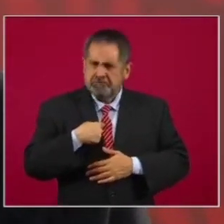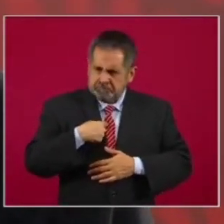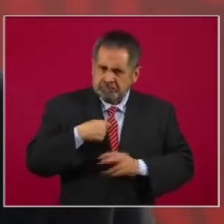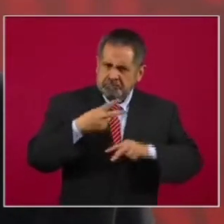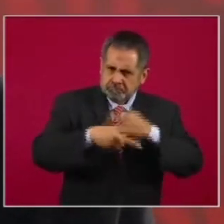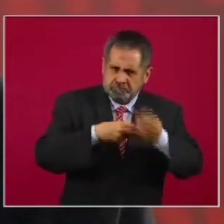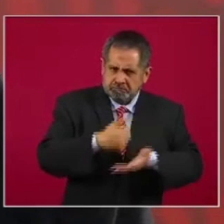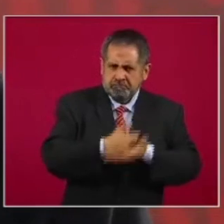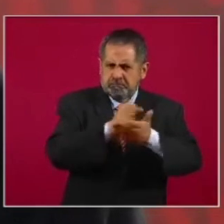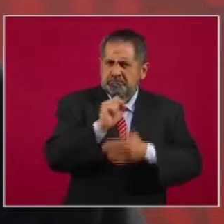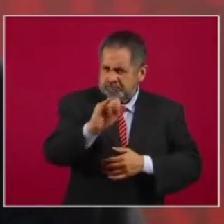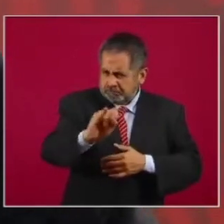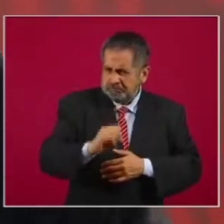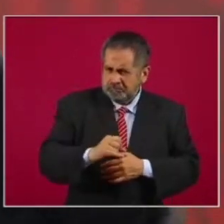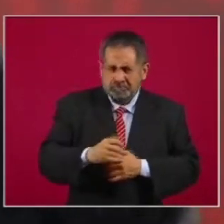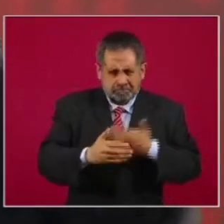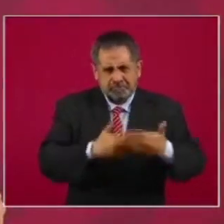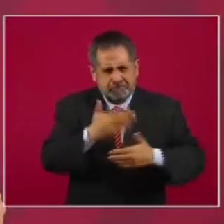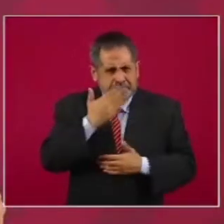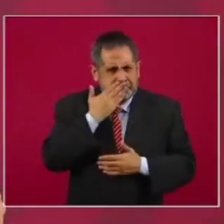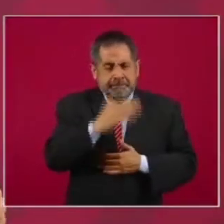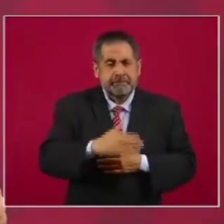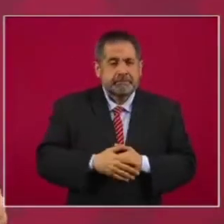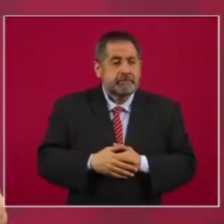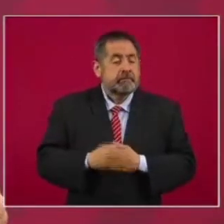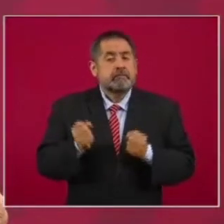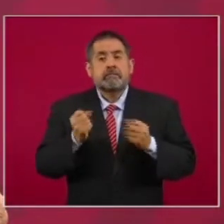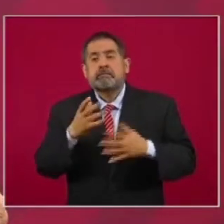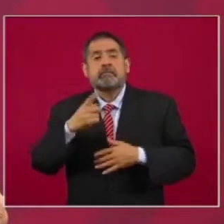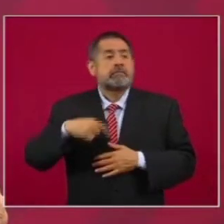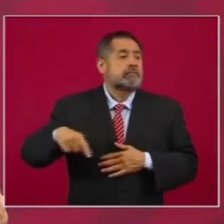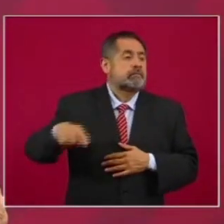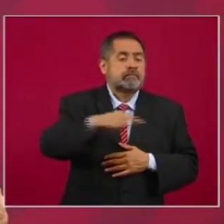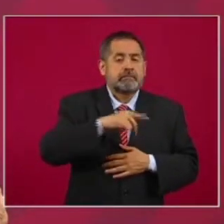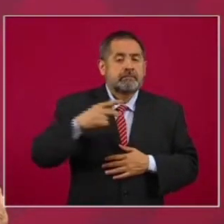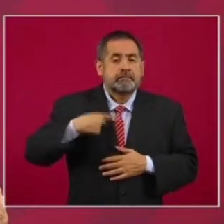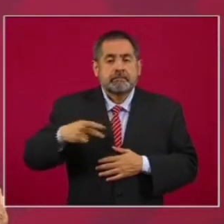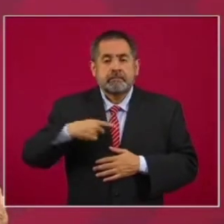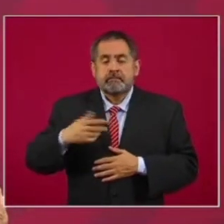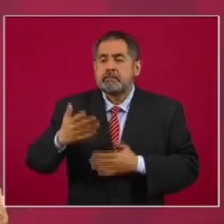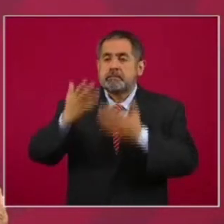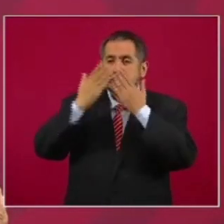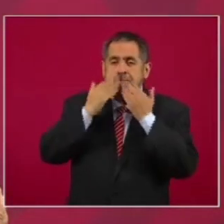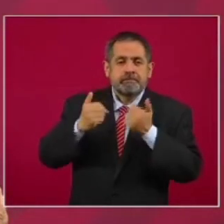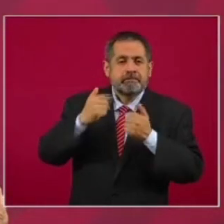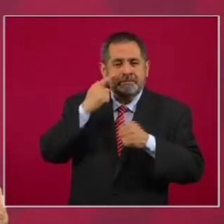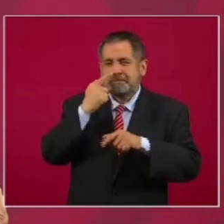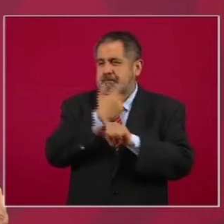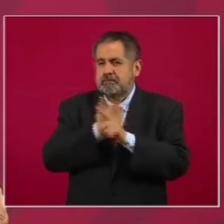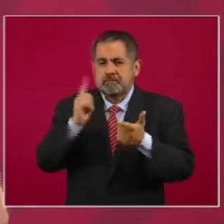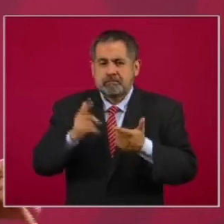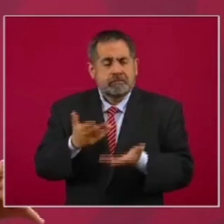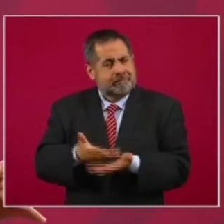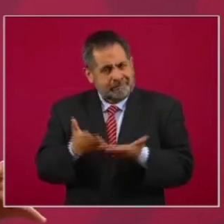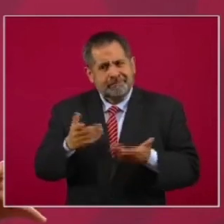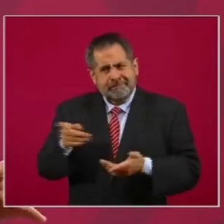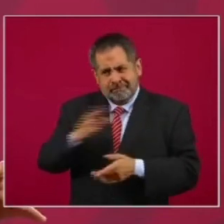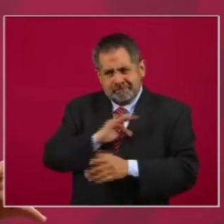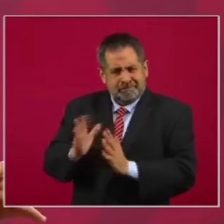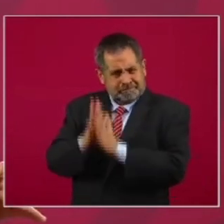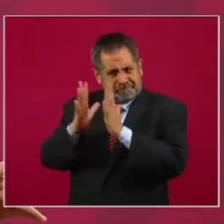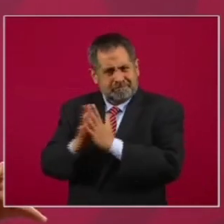Muchos de los problemas de México se originaron por la falta de democracia, por las imposiciones.